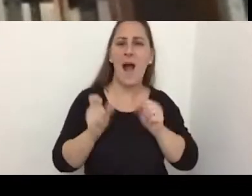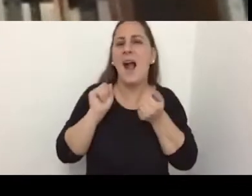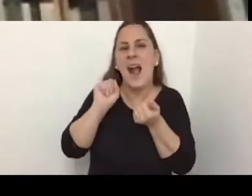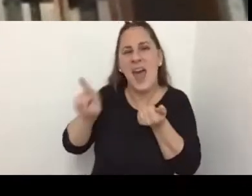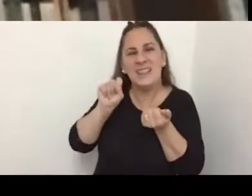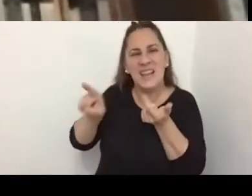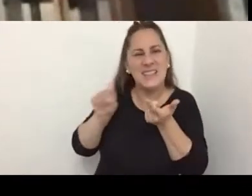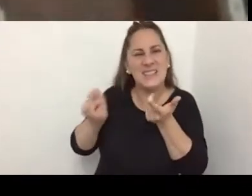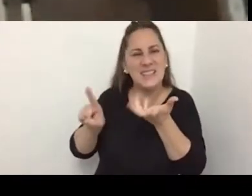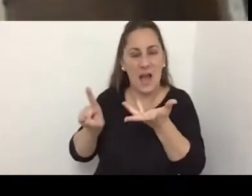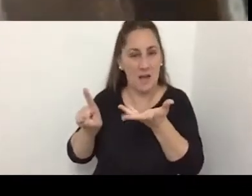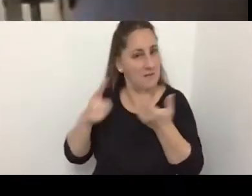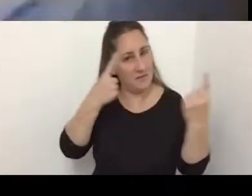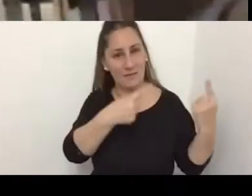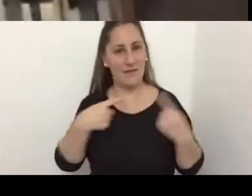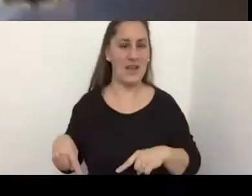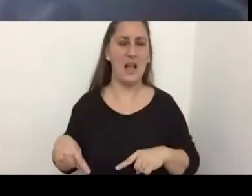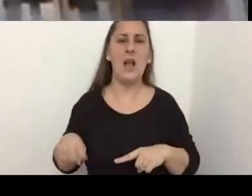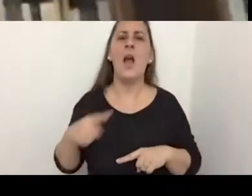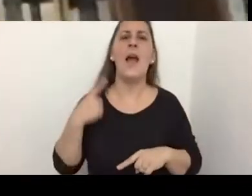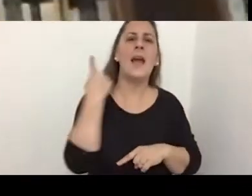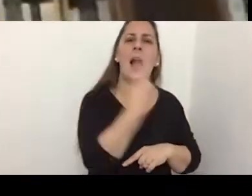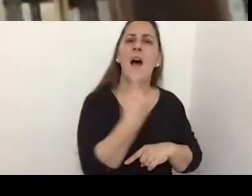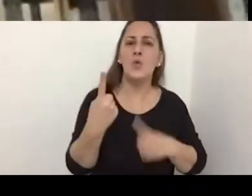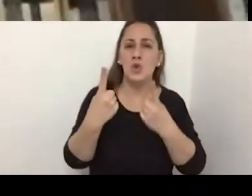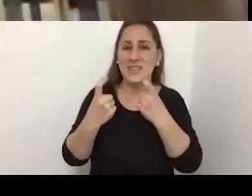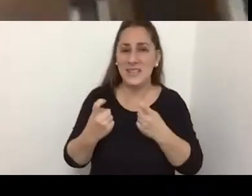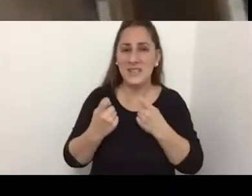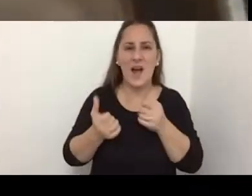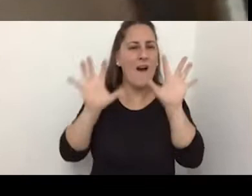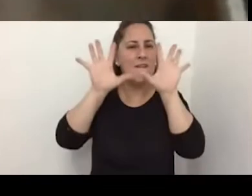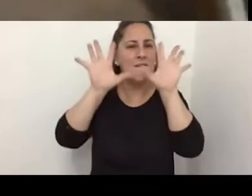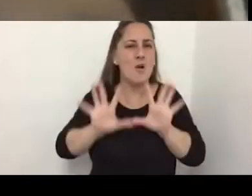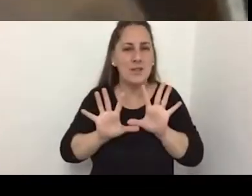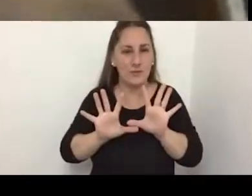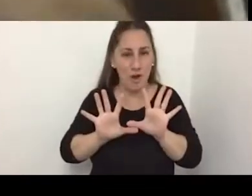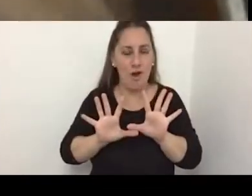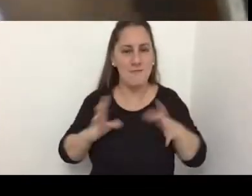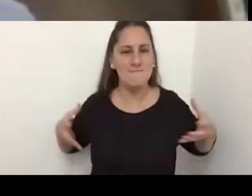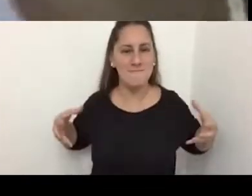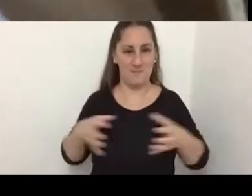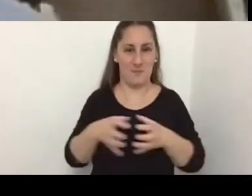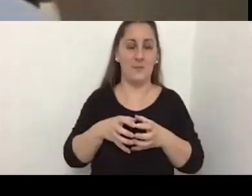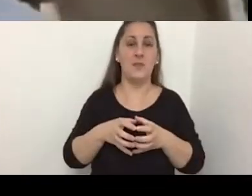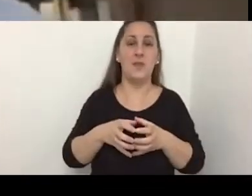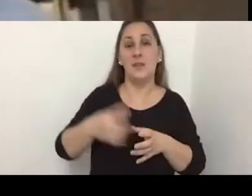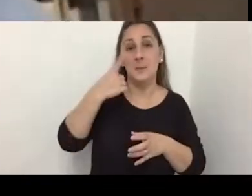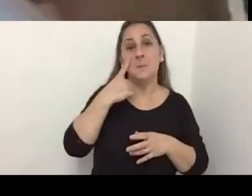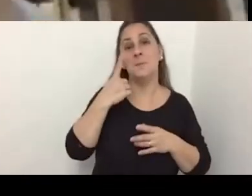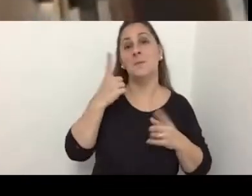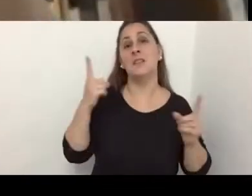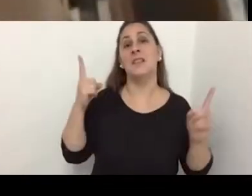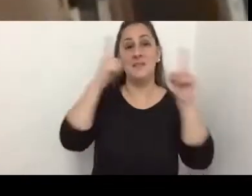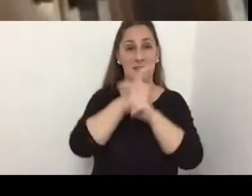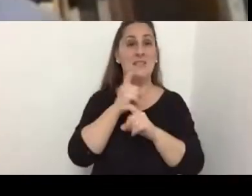características, las necesidades de formación. Entonces, vean ustedes que la complejidad de las relaciones laborales,